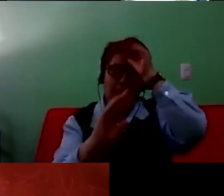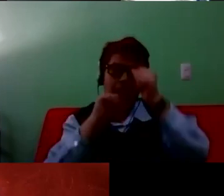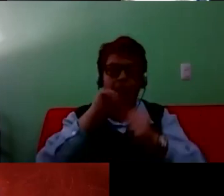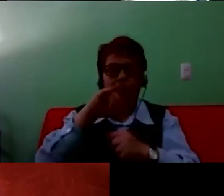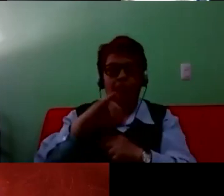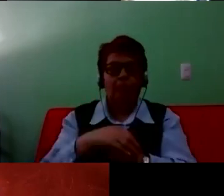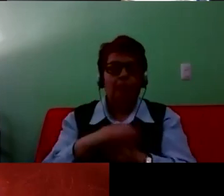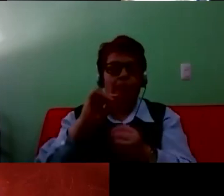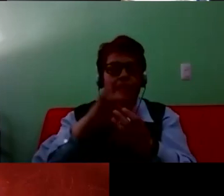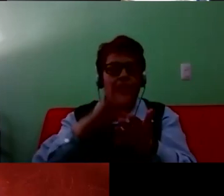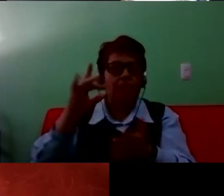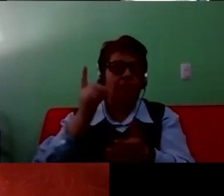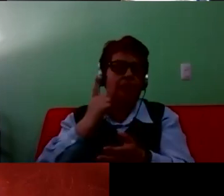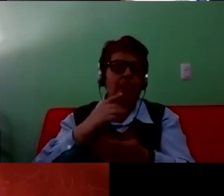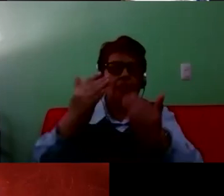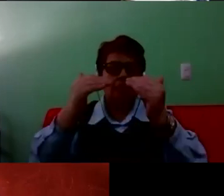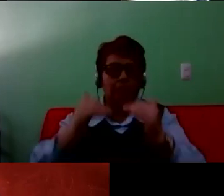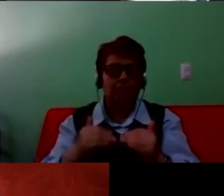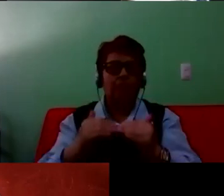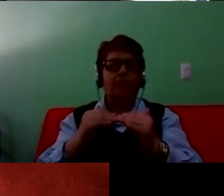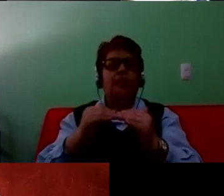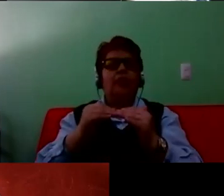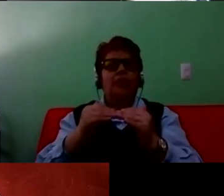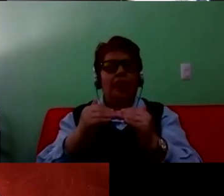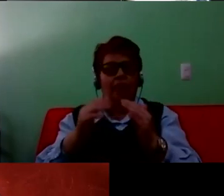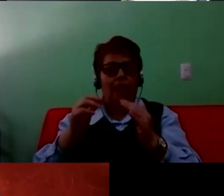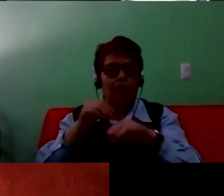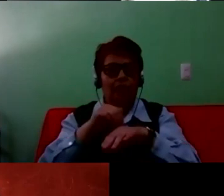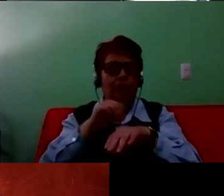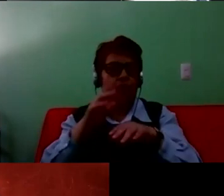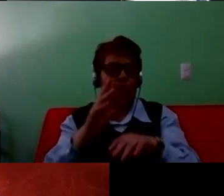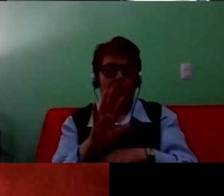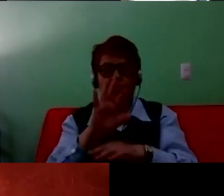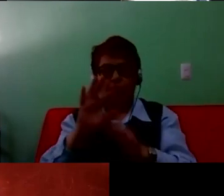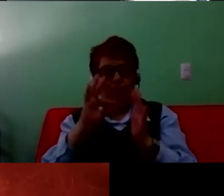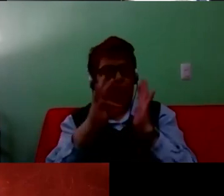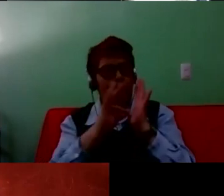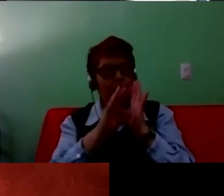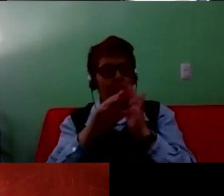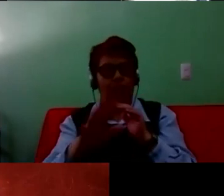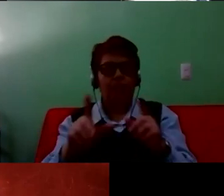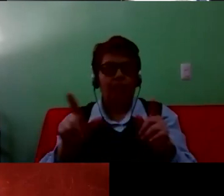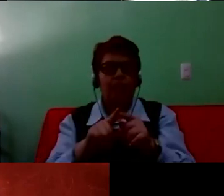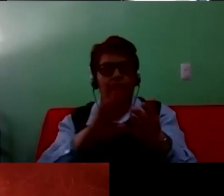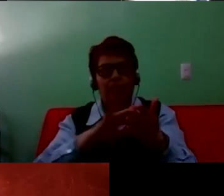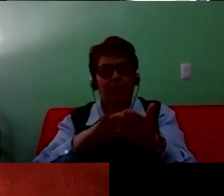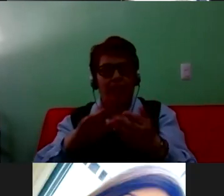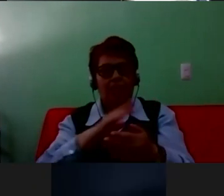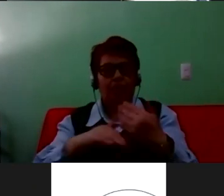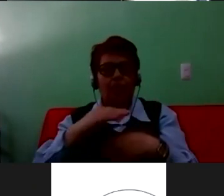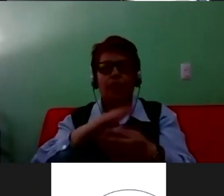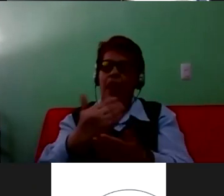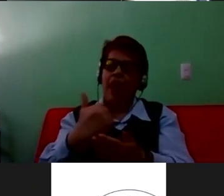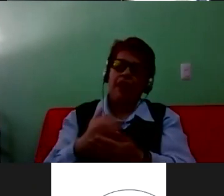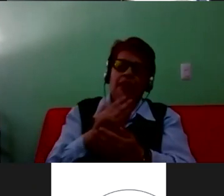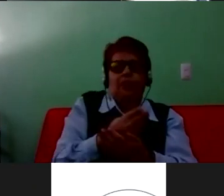Muchas gracias, diputado. A continuación, le solicito dar cuenta del punto 5 del orden del día, del que solicito obviar su lectura, toda vez que el documento fue